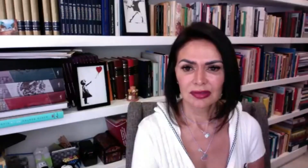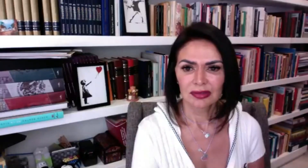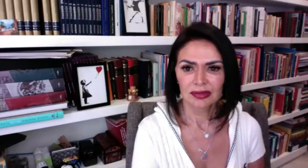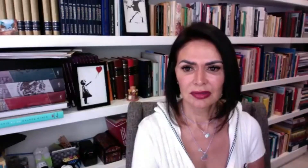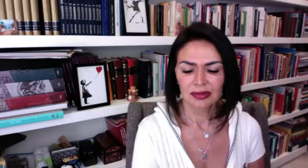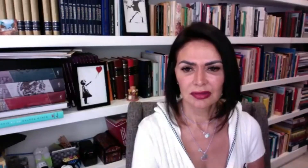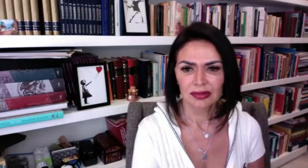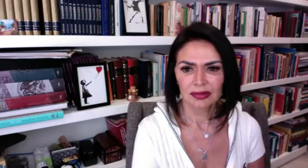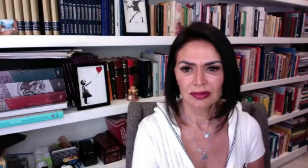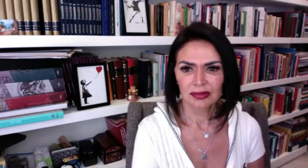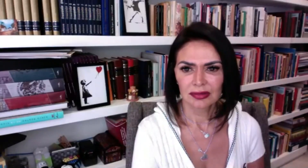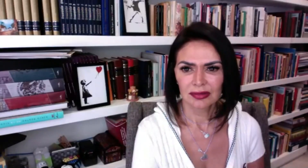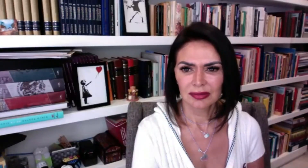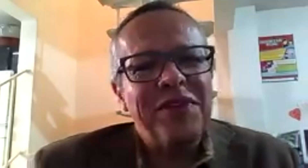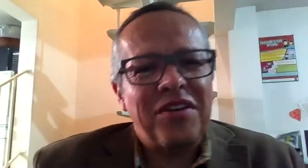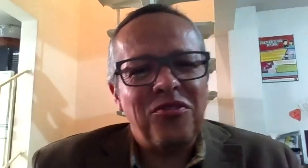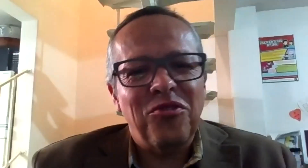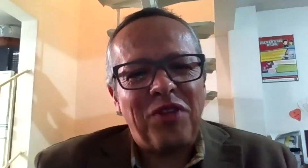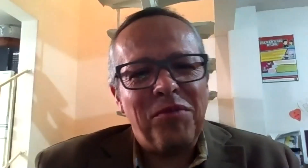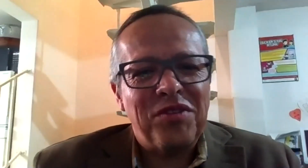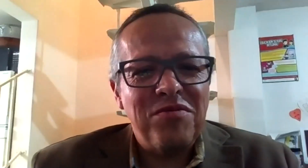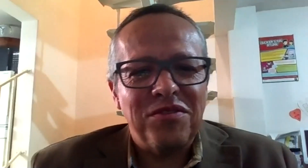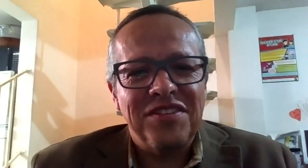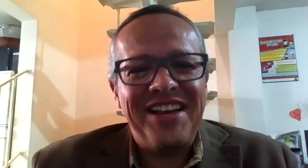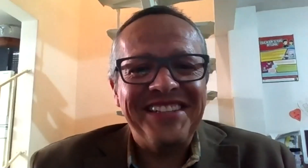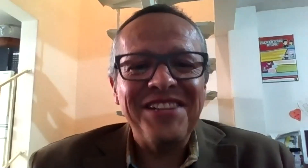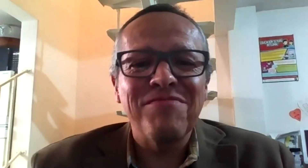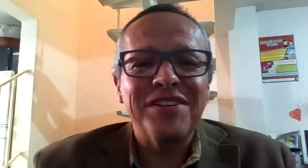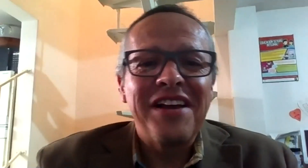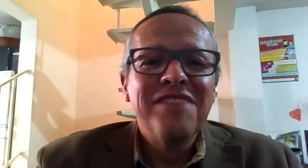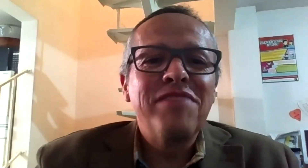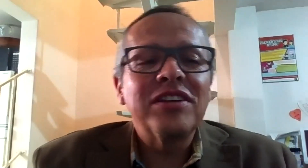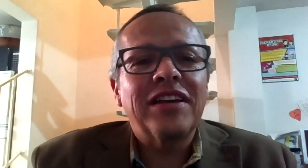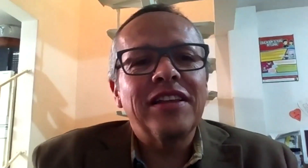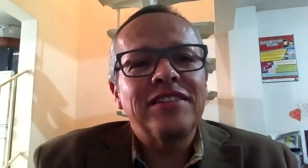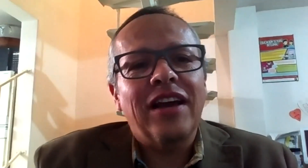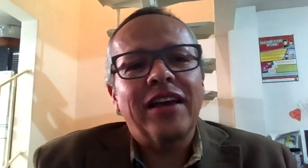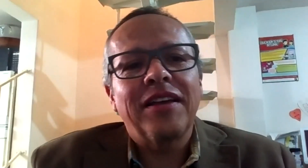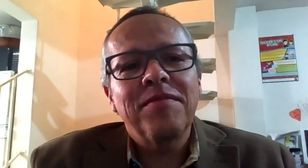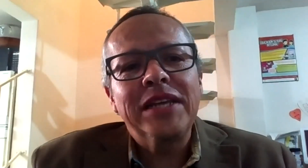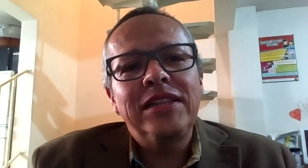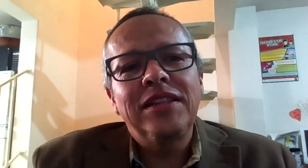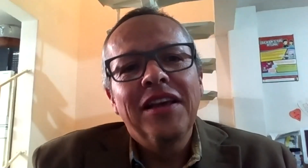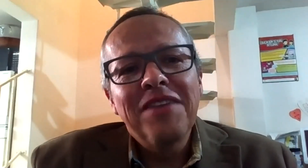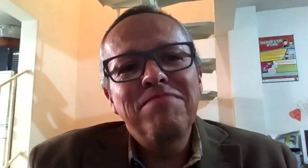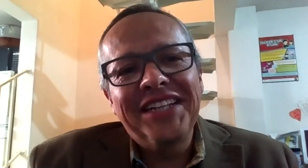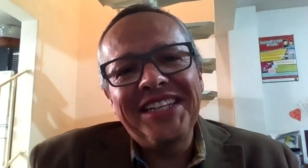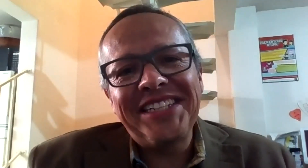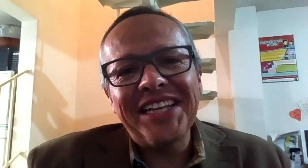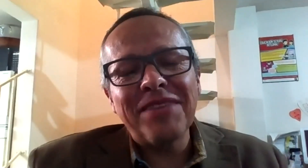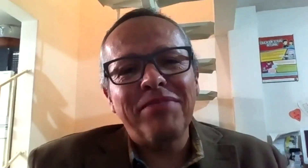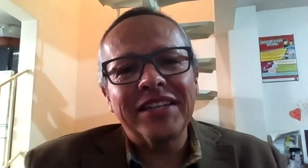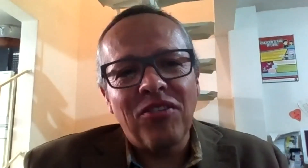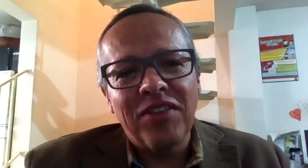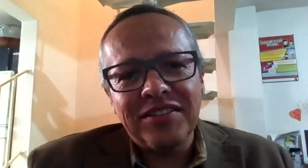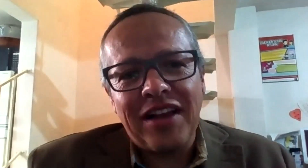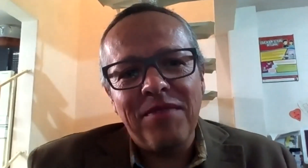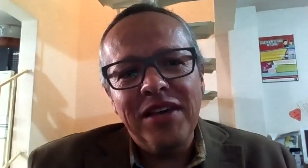Sí, hay veces en el caso, por ejemplo, ese de, no sé si es ese caso, diputada, pero por ejemplo, el caso